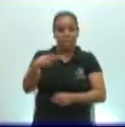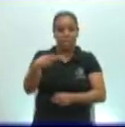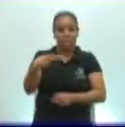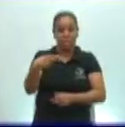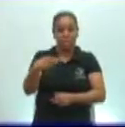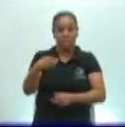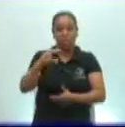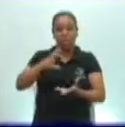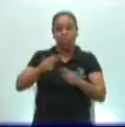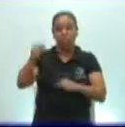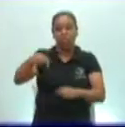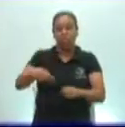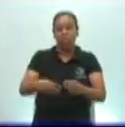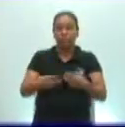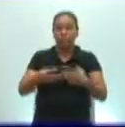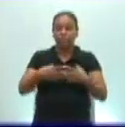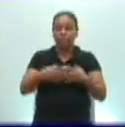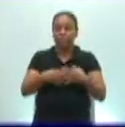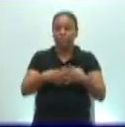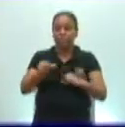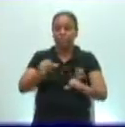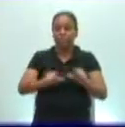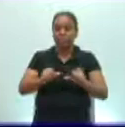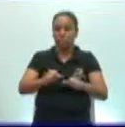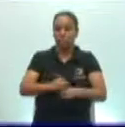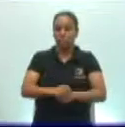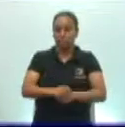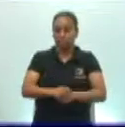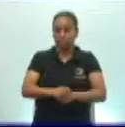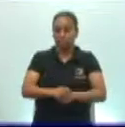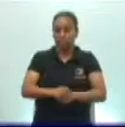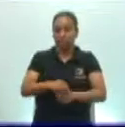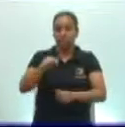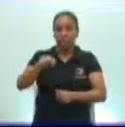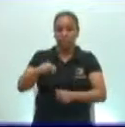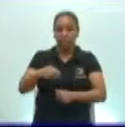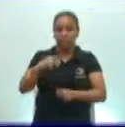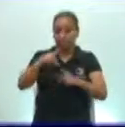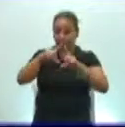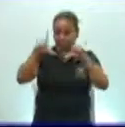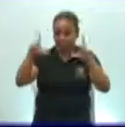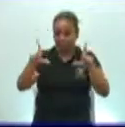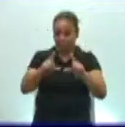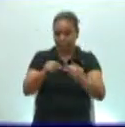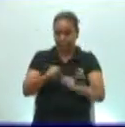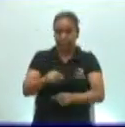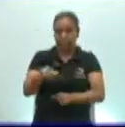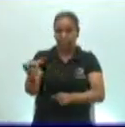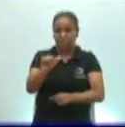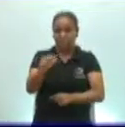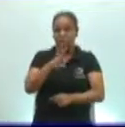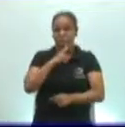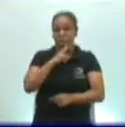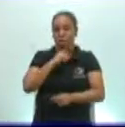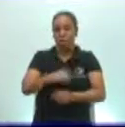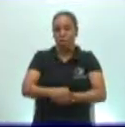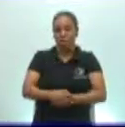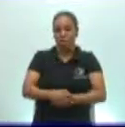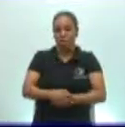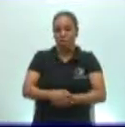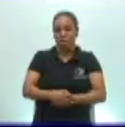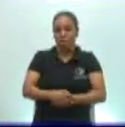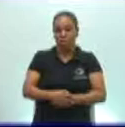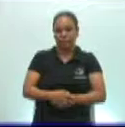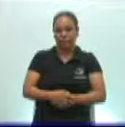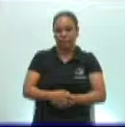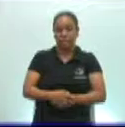esta sustancia. Este modelo está representando una molécula de agua. También podemos mencionar